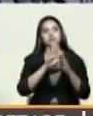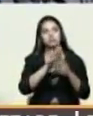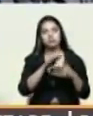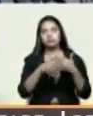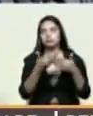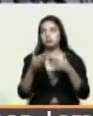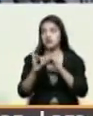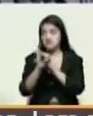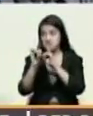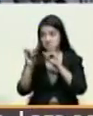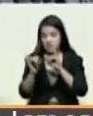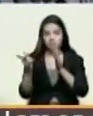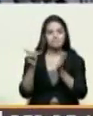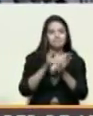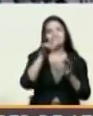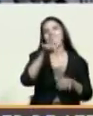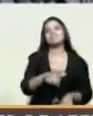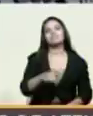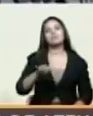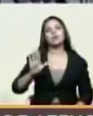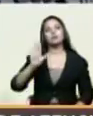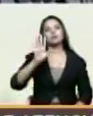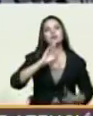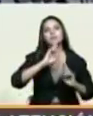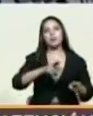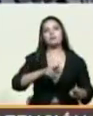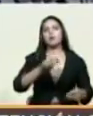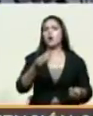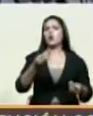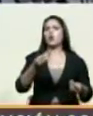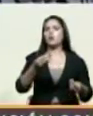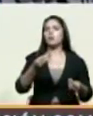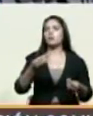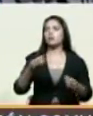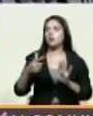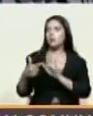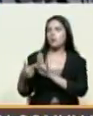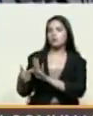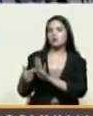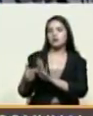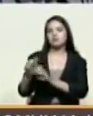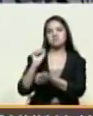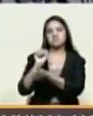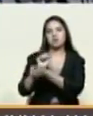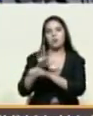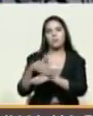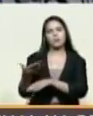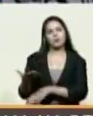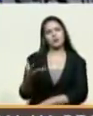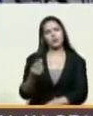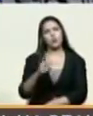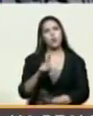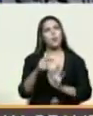vino para acá a cumplir su sueño, a cumplir su palabra. ¿Cómo nos los vendieron? En la carraca. ¿Por qué no ponen